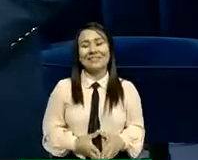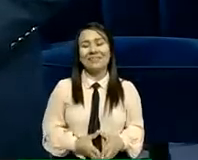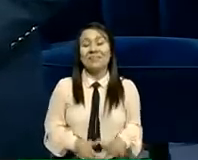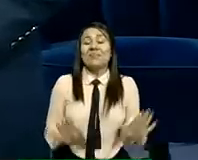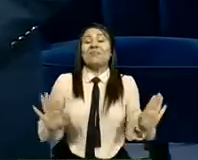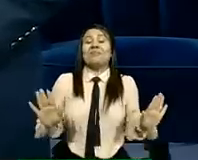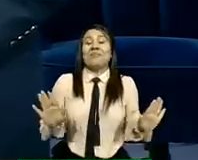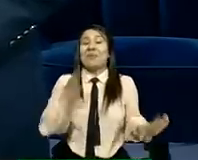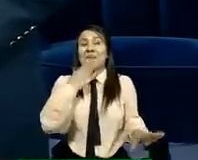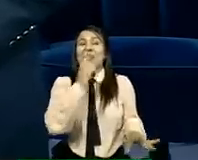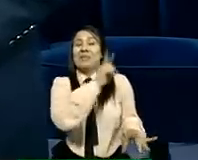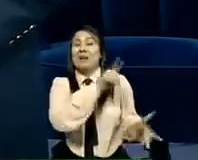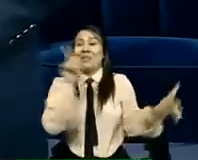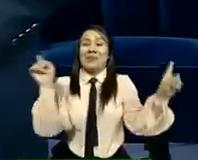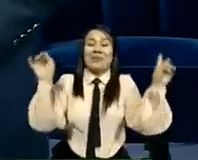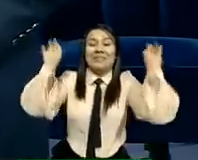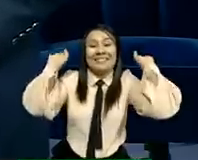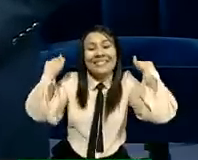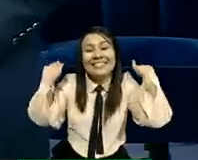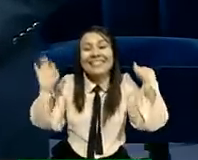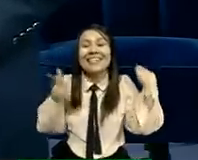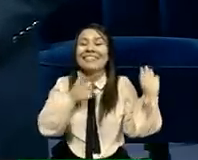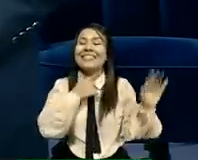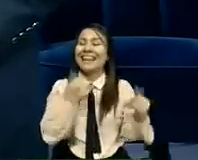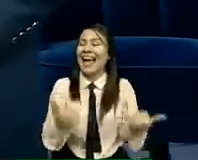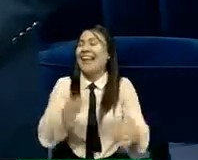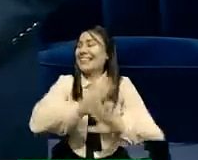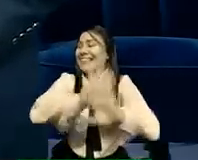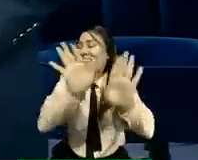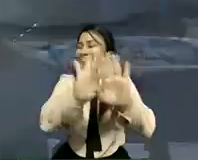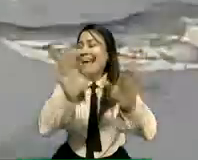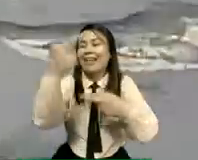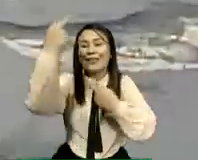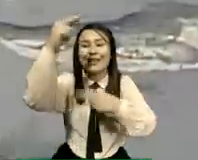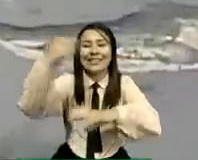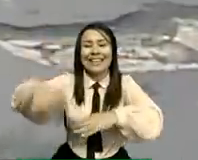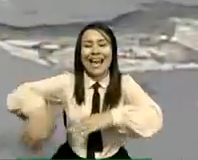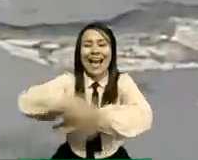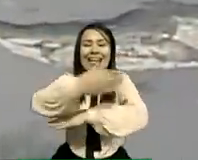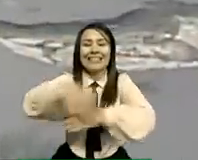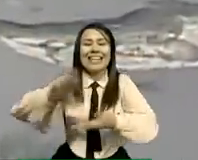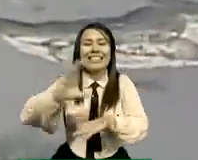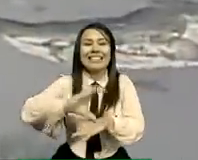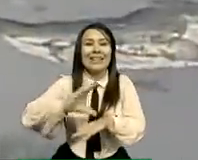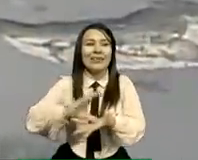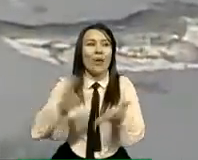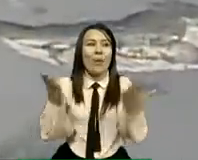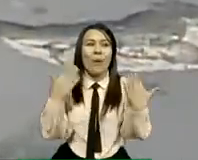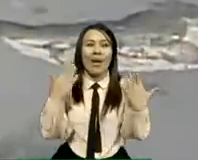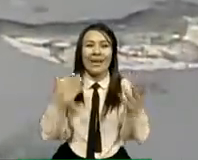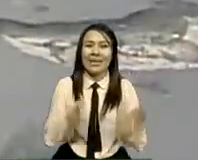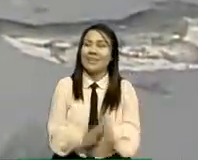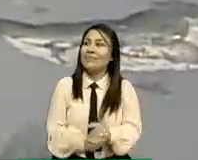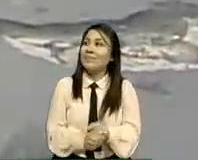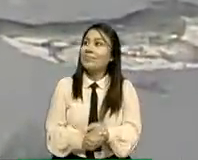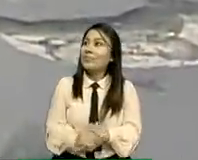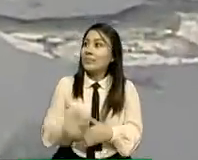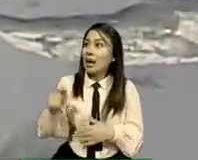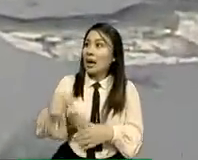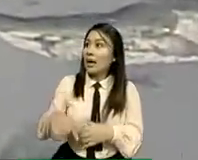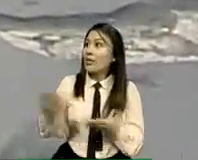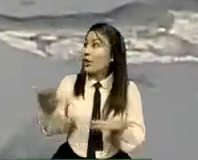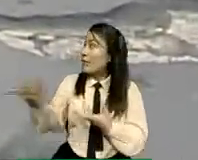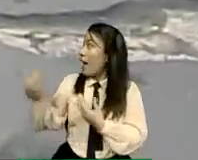Bueno, encantado, tocayo. Por ahora nosotros continuamos desde las calles céntricas de la ciudad de Guayaquil, específicamente en Vélez,